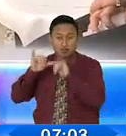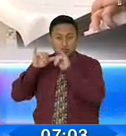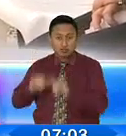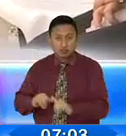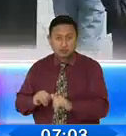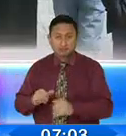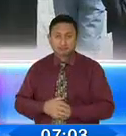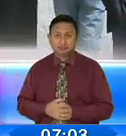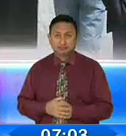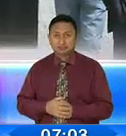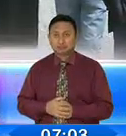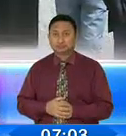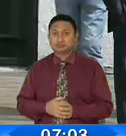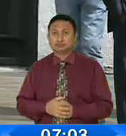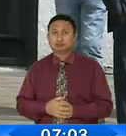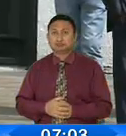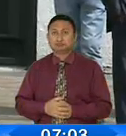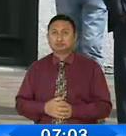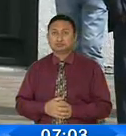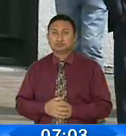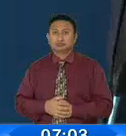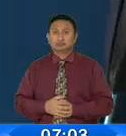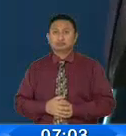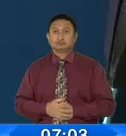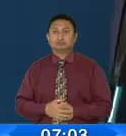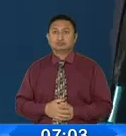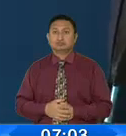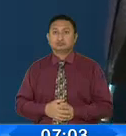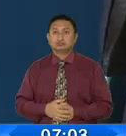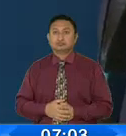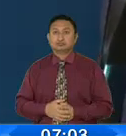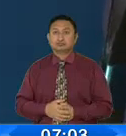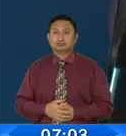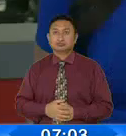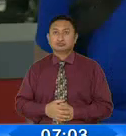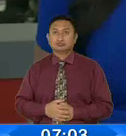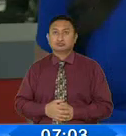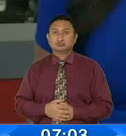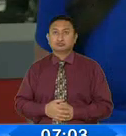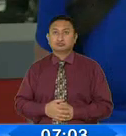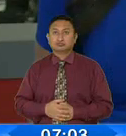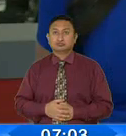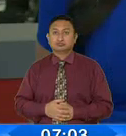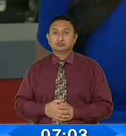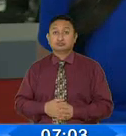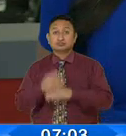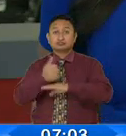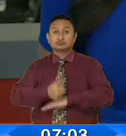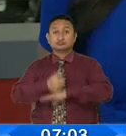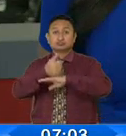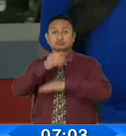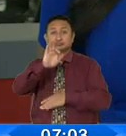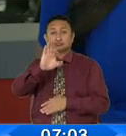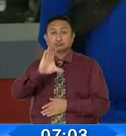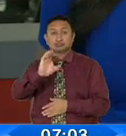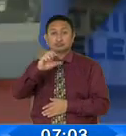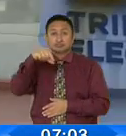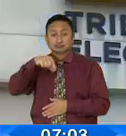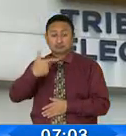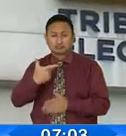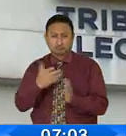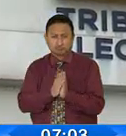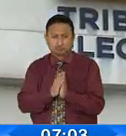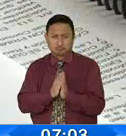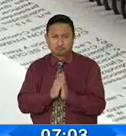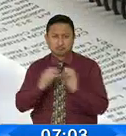más fuerza, informó Héctor Romero. Y el Tribunal Contencioso Electoral admitió a trámite un pedido